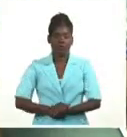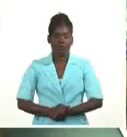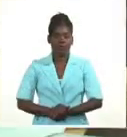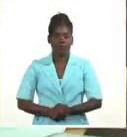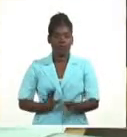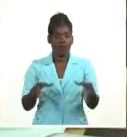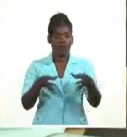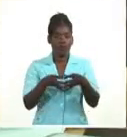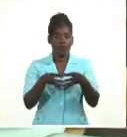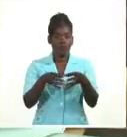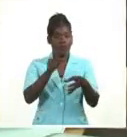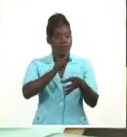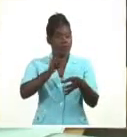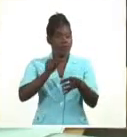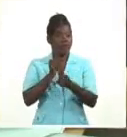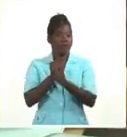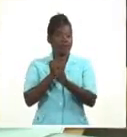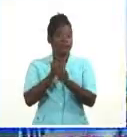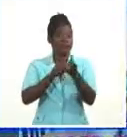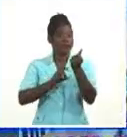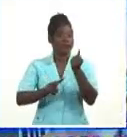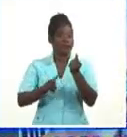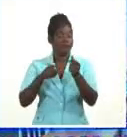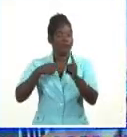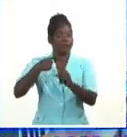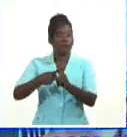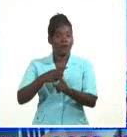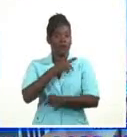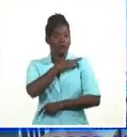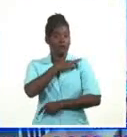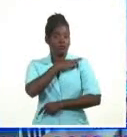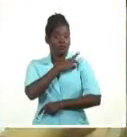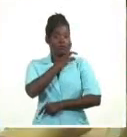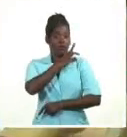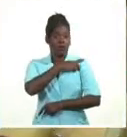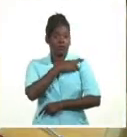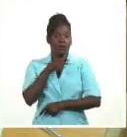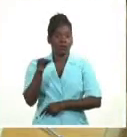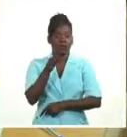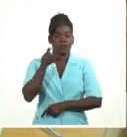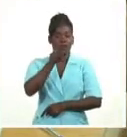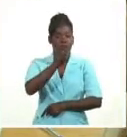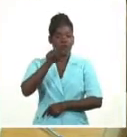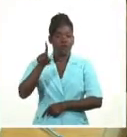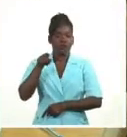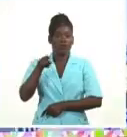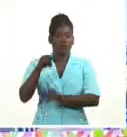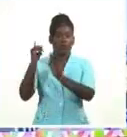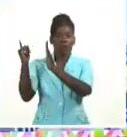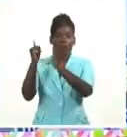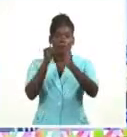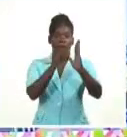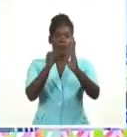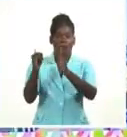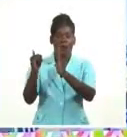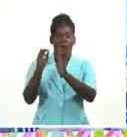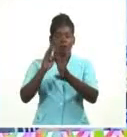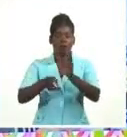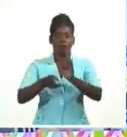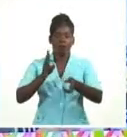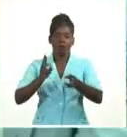grupo temporal de trabajo provincial y las autoridades de los 11 municipios puntualizaron a través de videoconferencia las medidas a